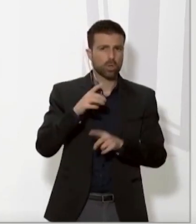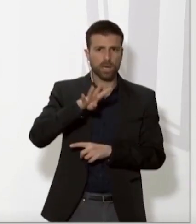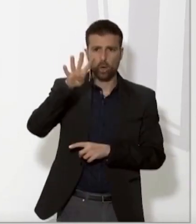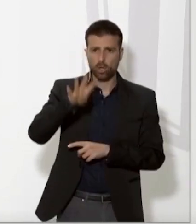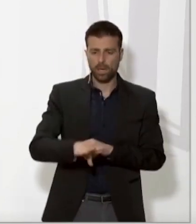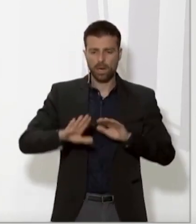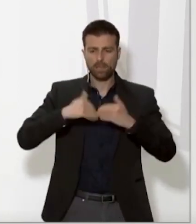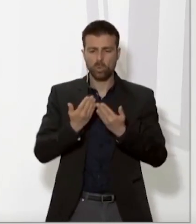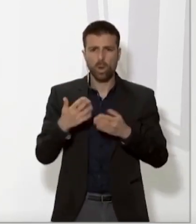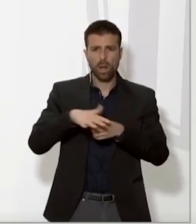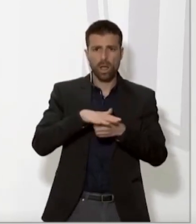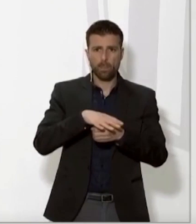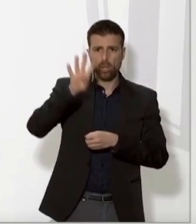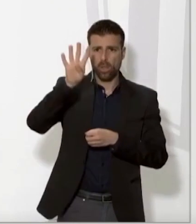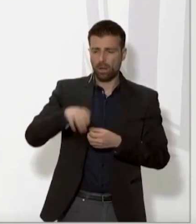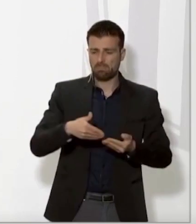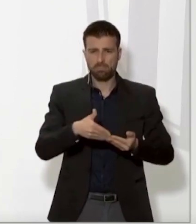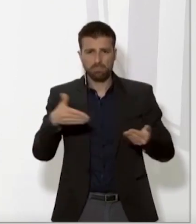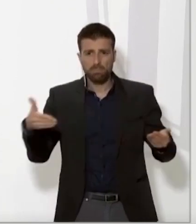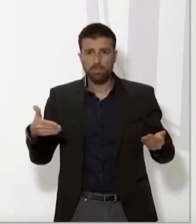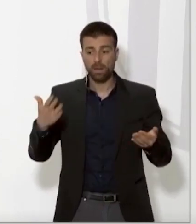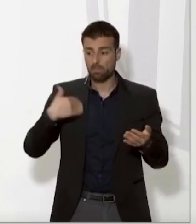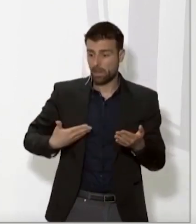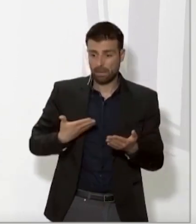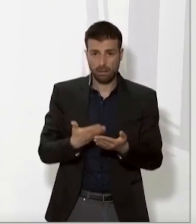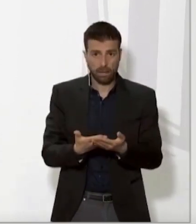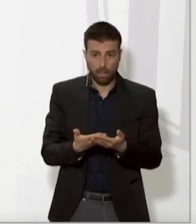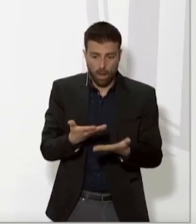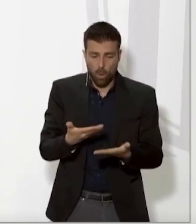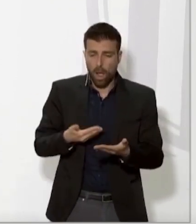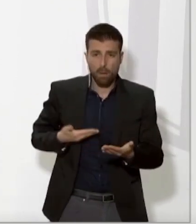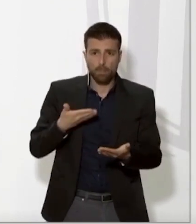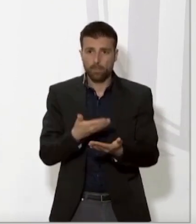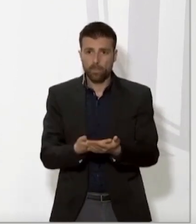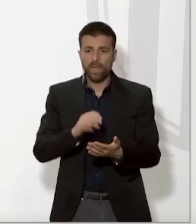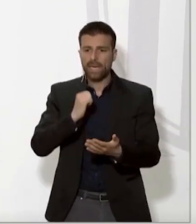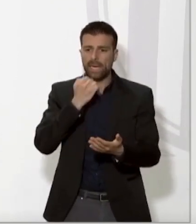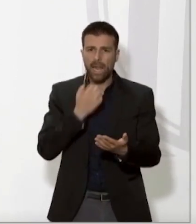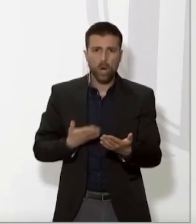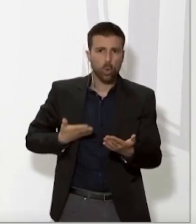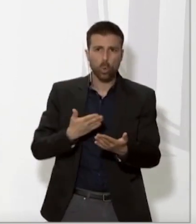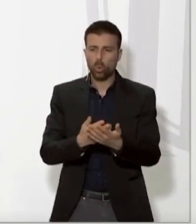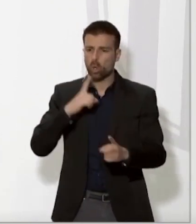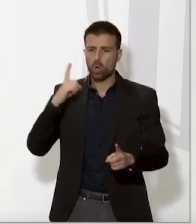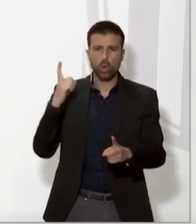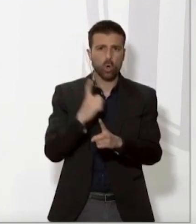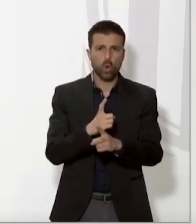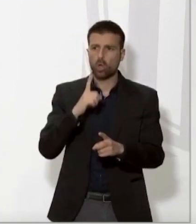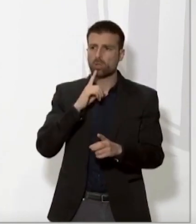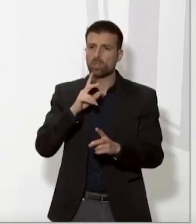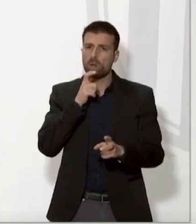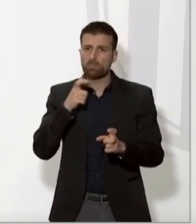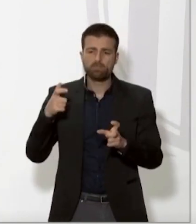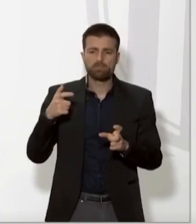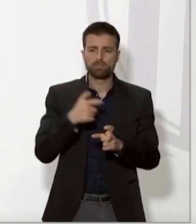escuelas de cataluña se ha presentado o se está presentando en estos momentos el recurso de reposición contra la interlocutoria que